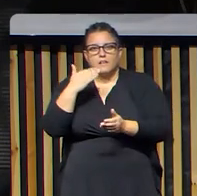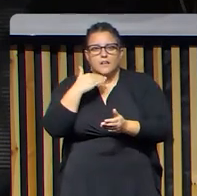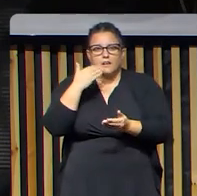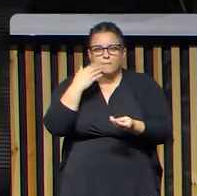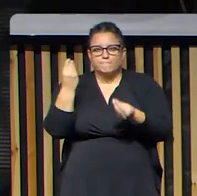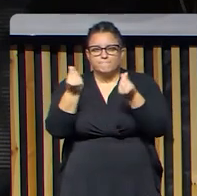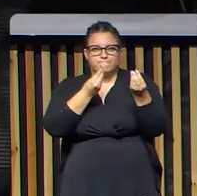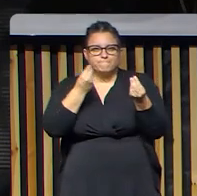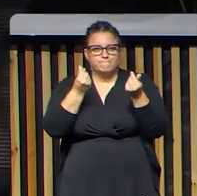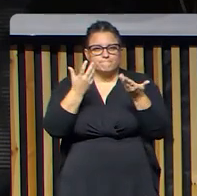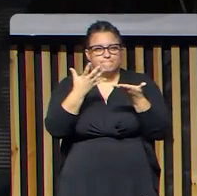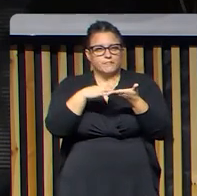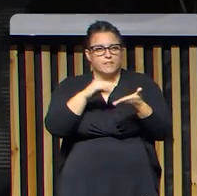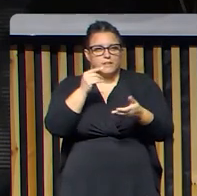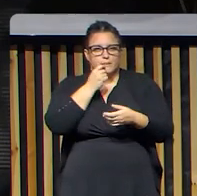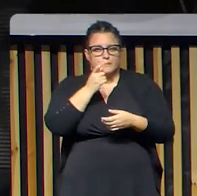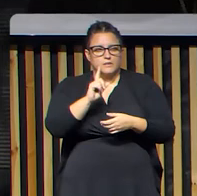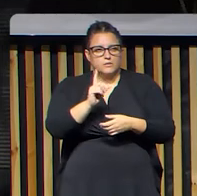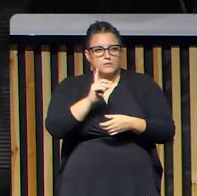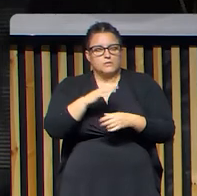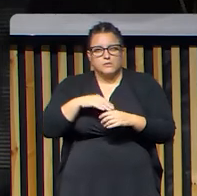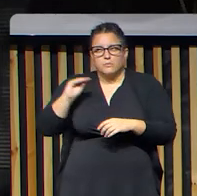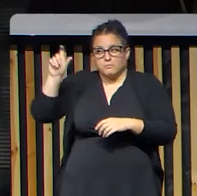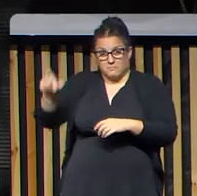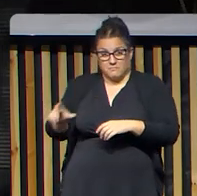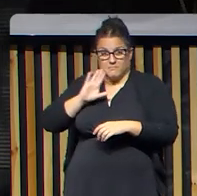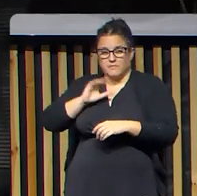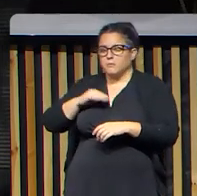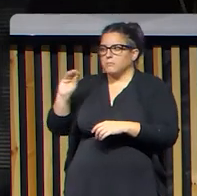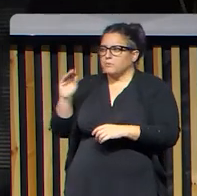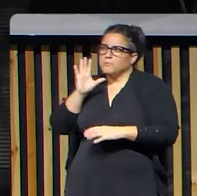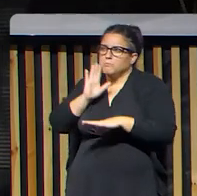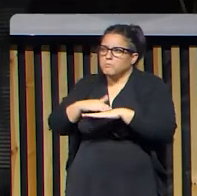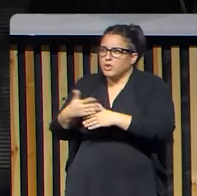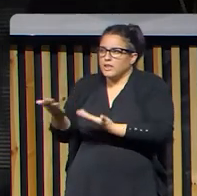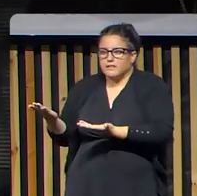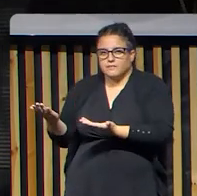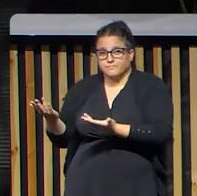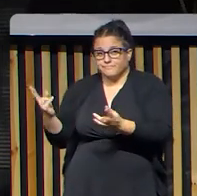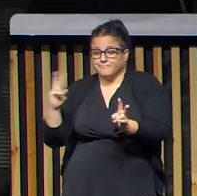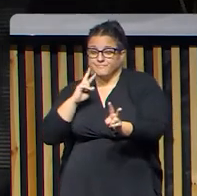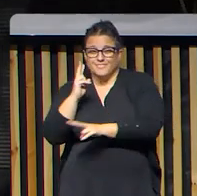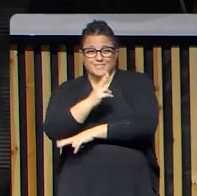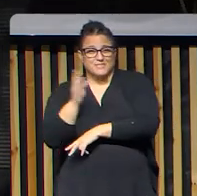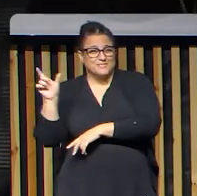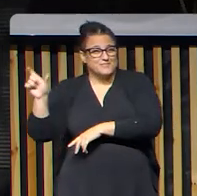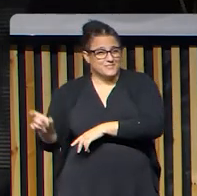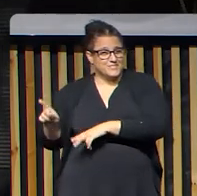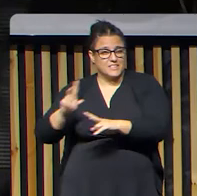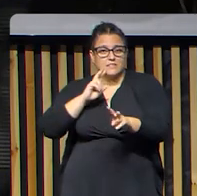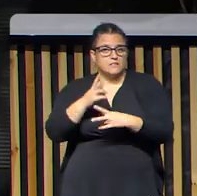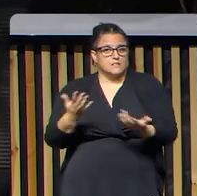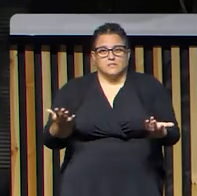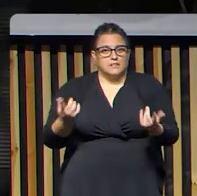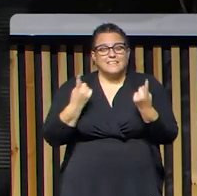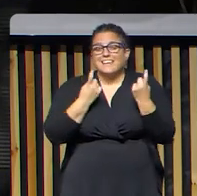no ha sido bien entendido etcétera Por qué y La respuesta es necesitamos que la